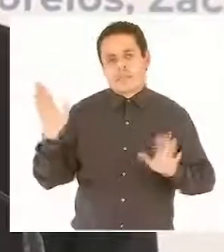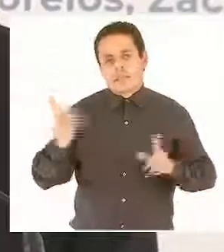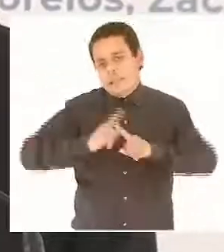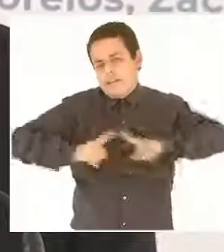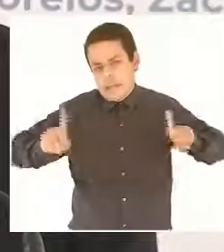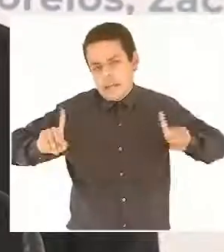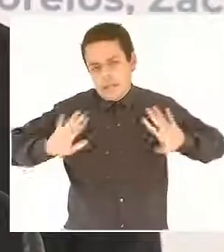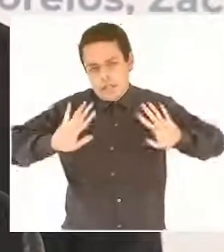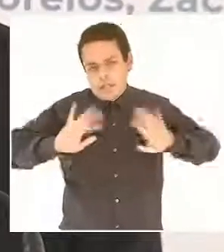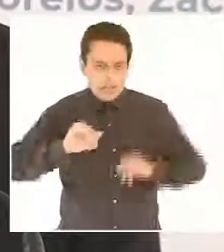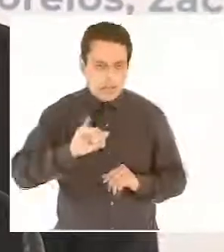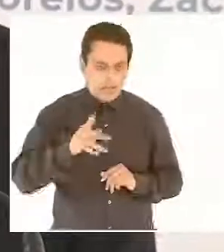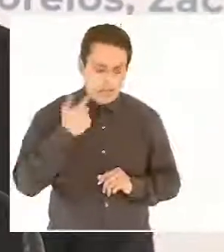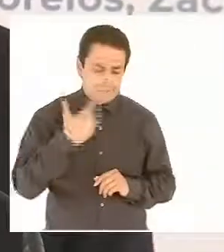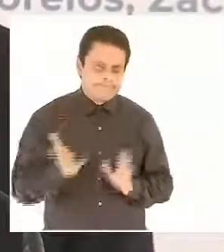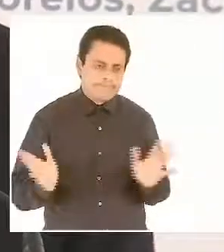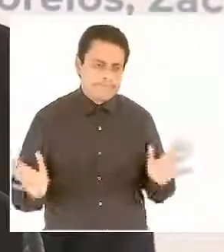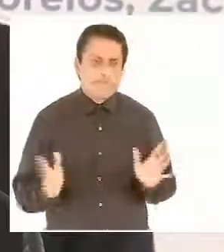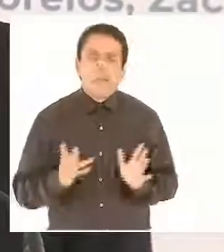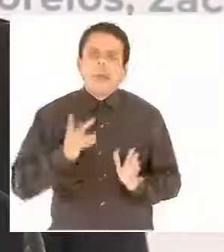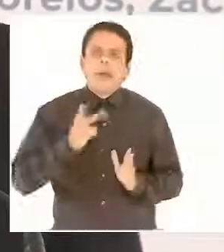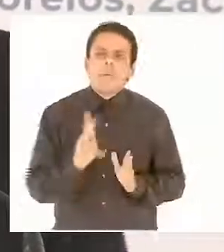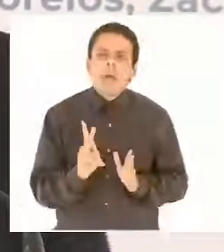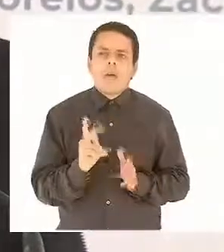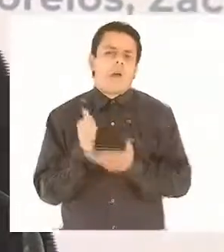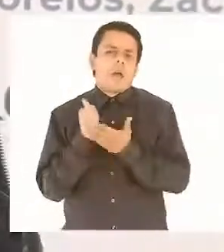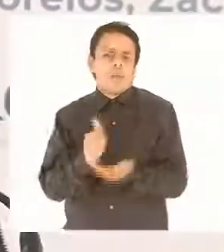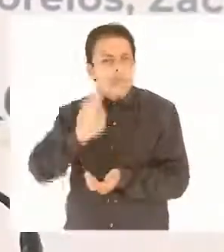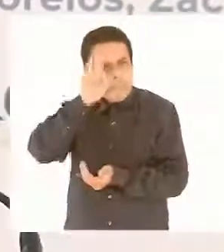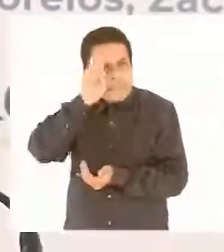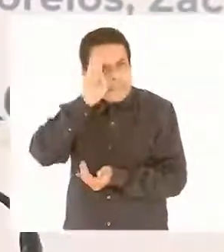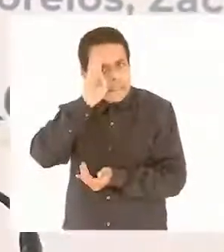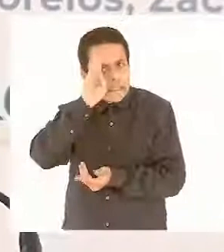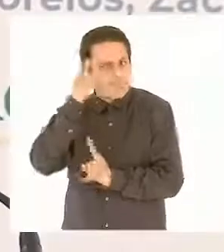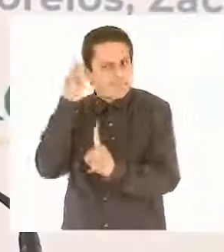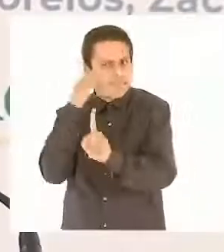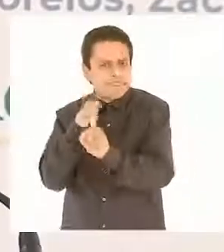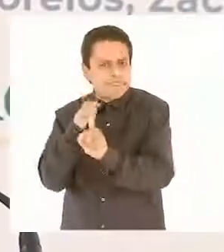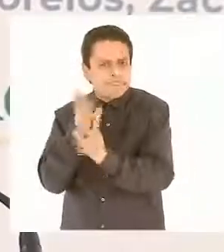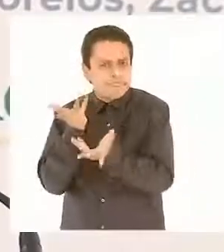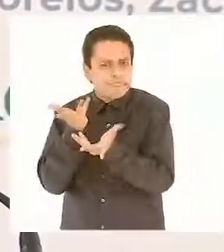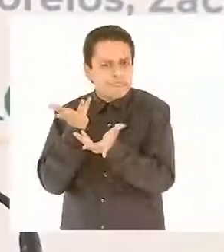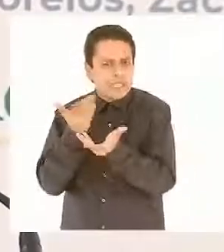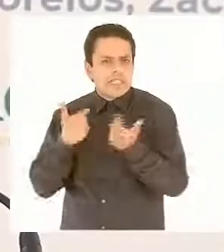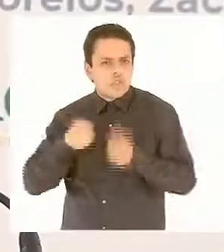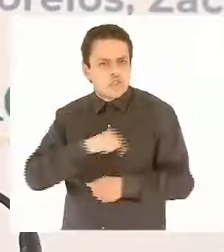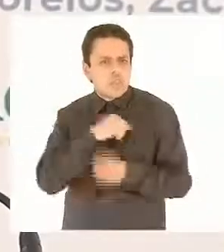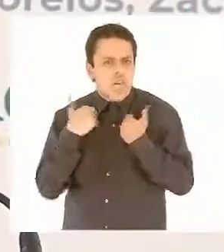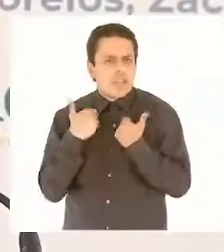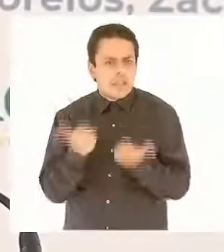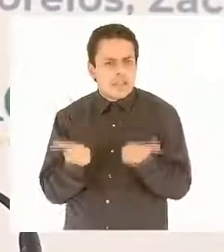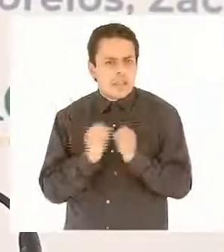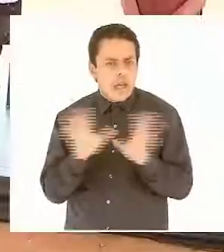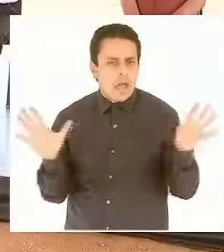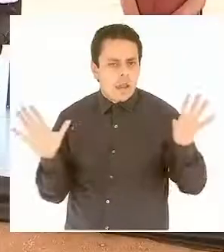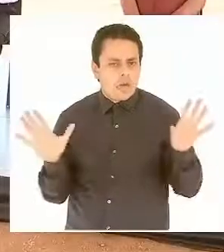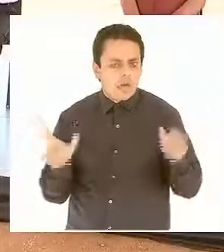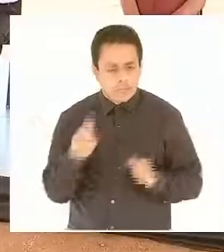distintas, pero ayuda a comprender lo que estoy